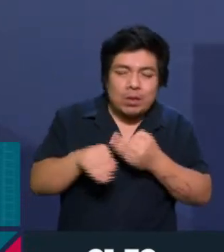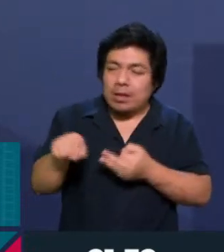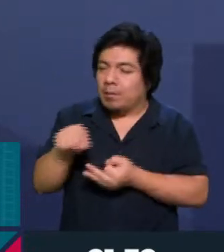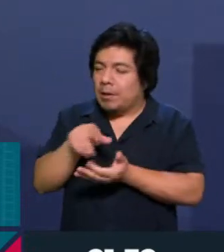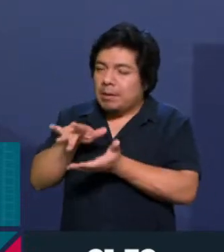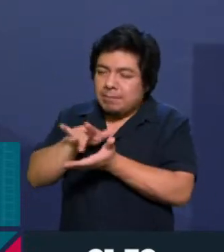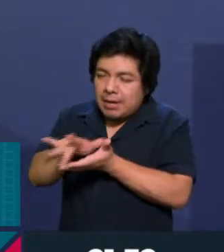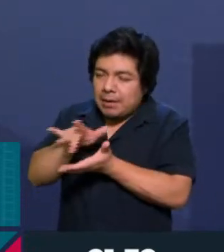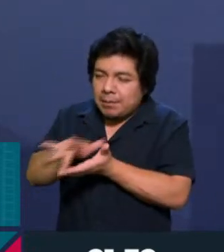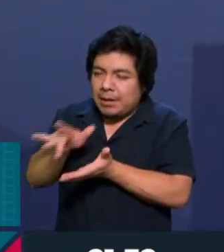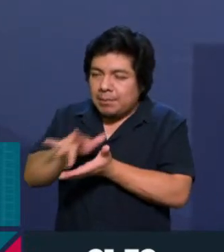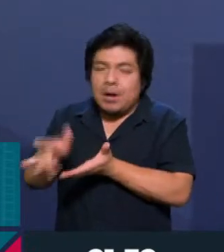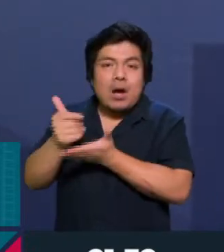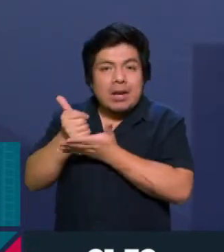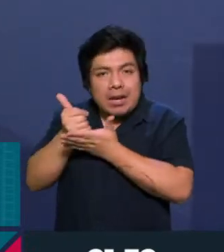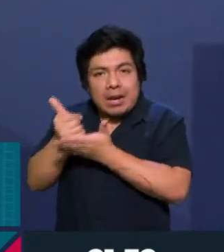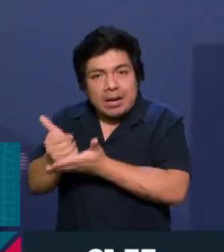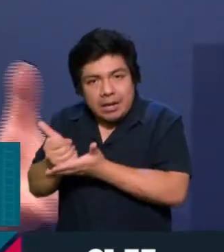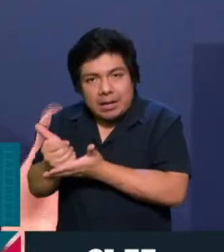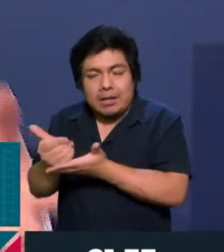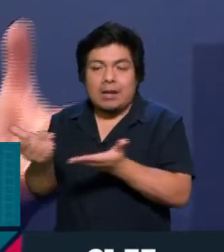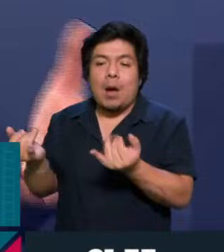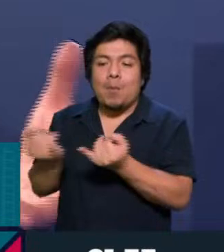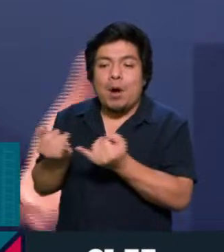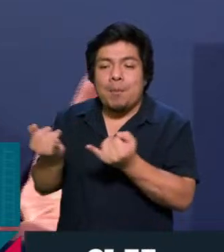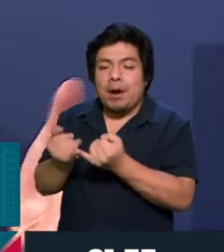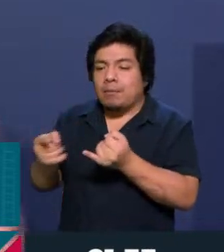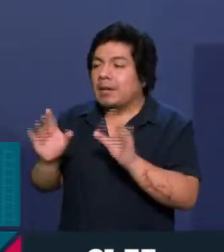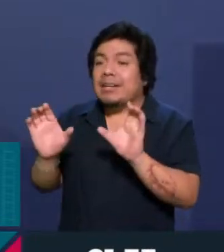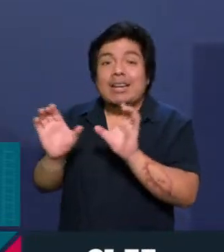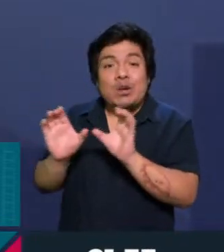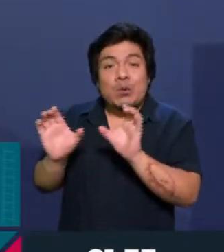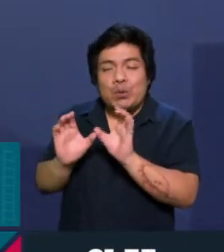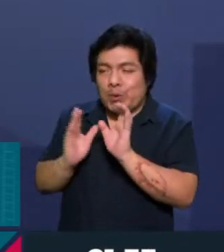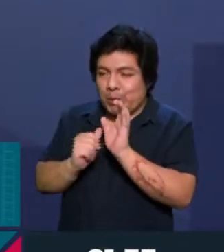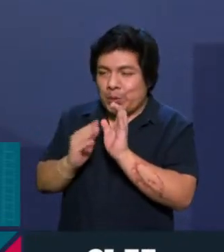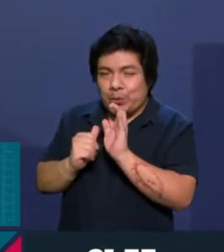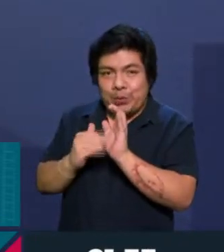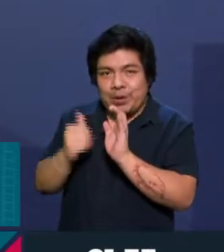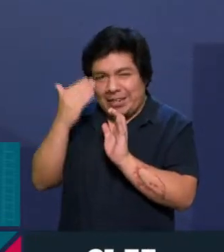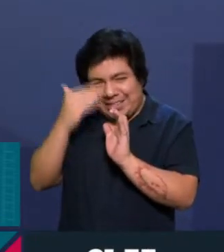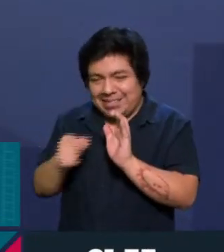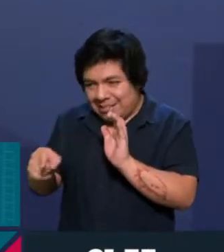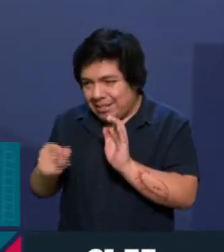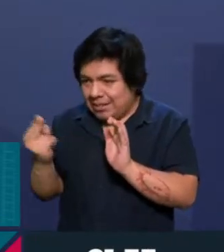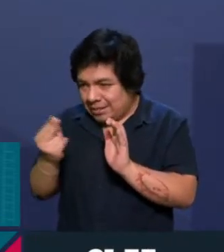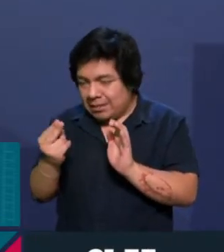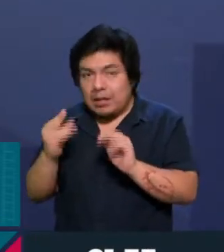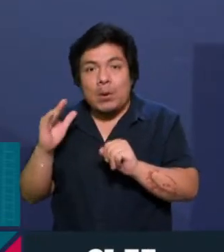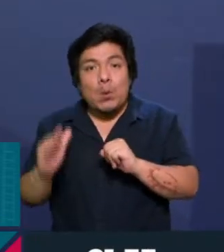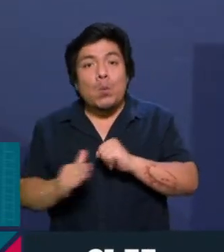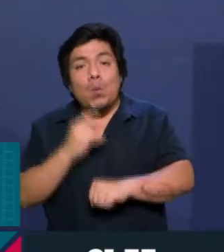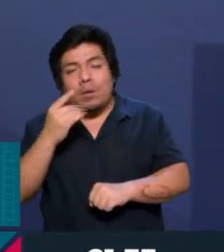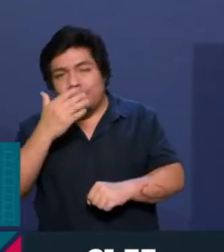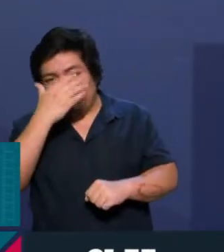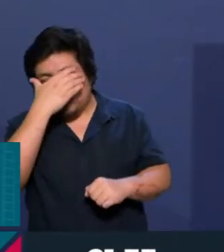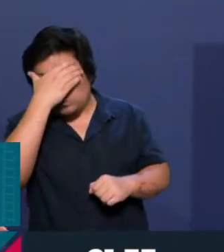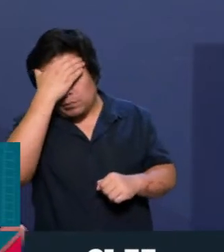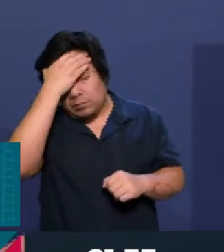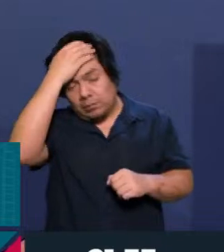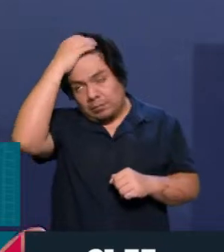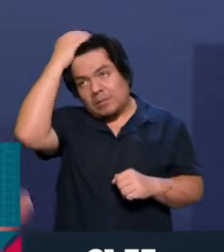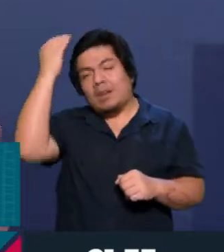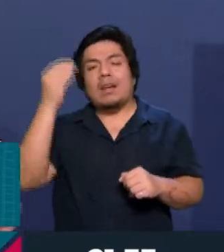apoyo y de seguimiento e incluso documentación que mencionaba, porque esto puede, en la medida en